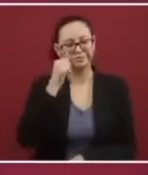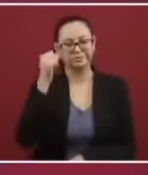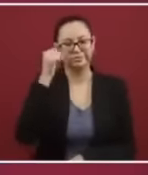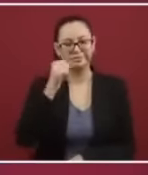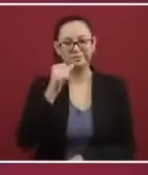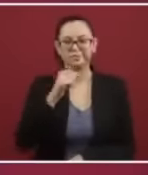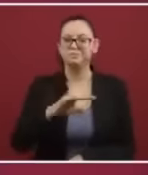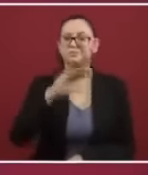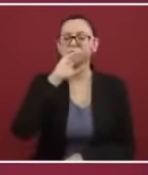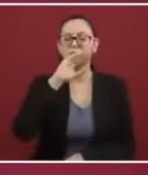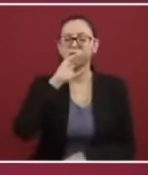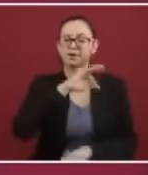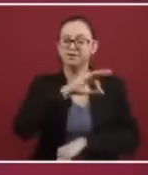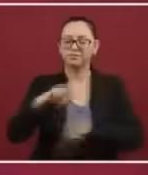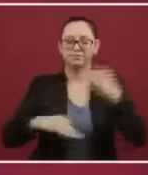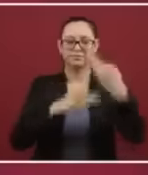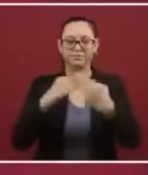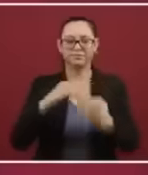queridas madres,